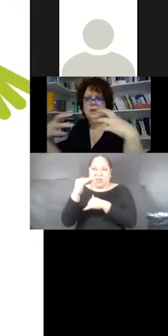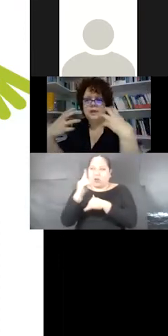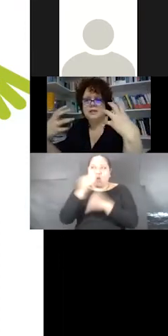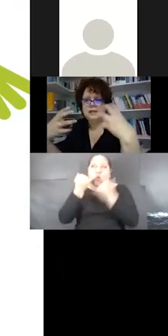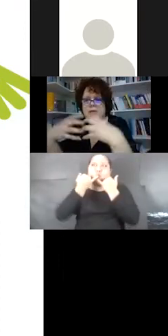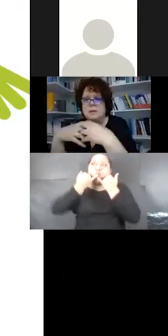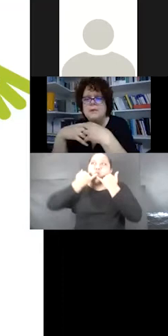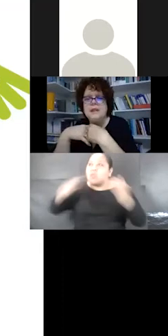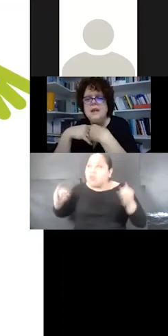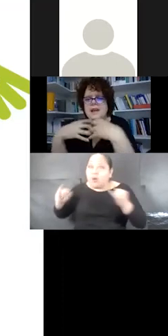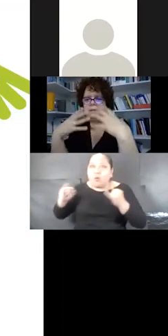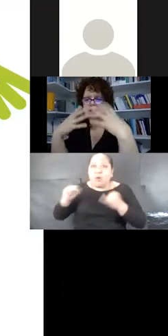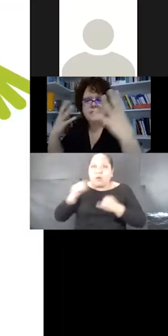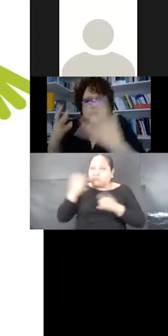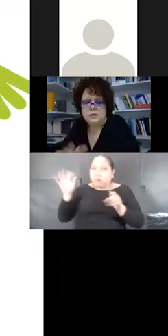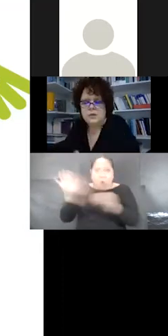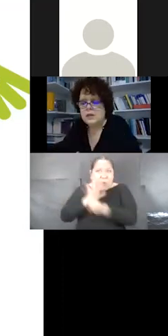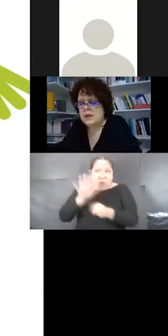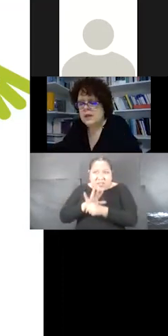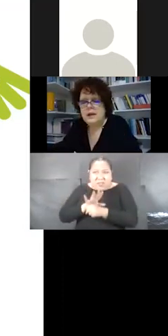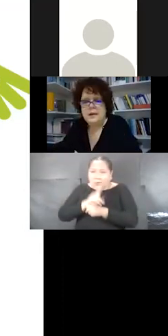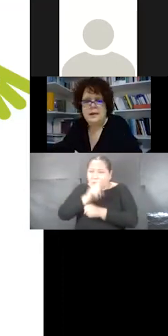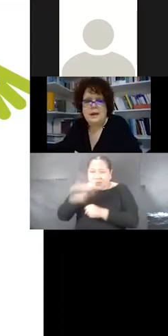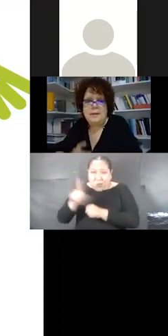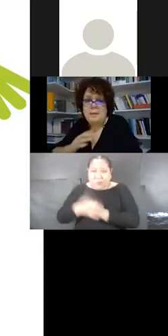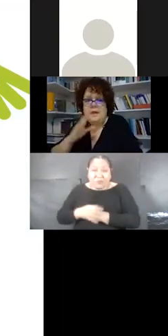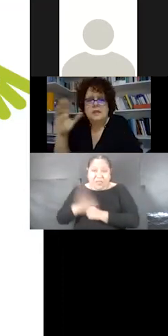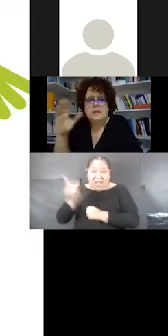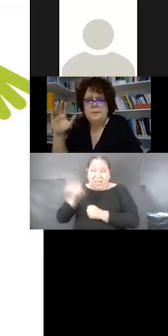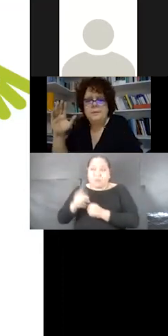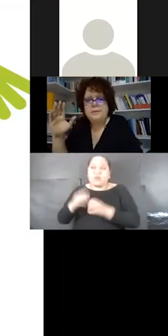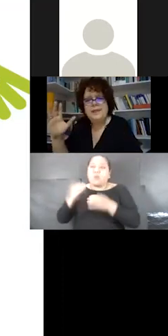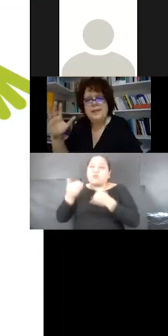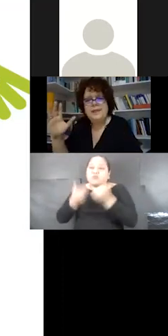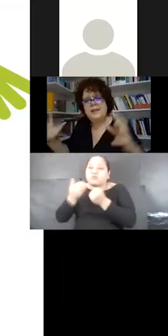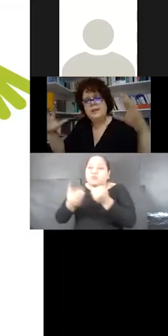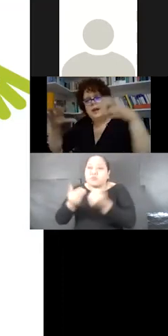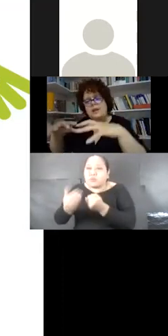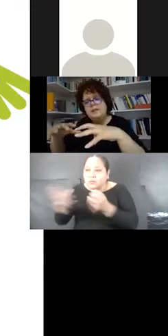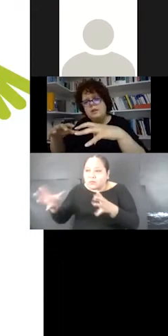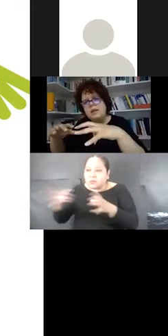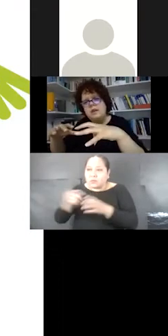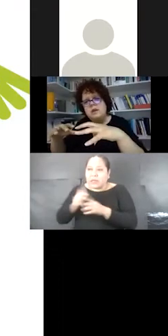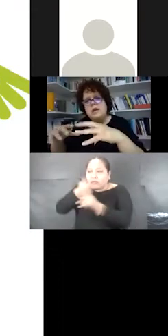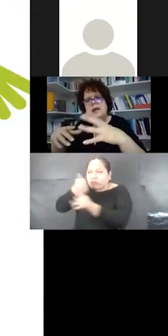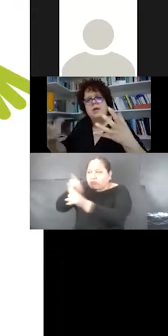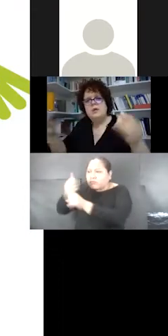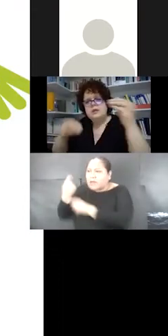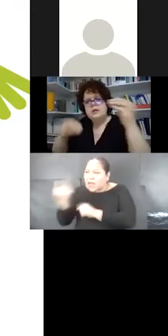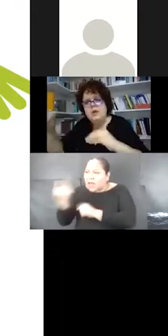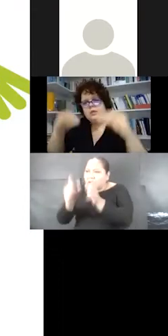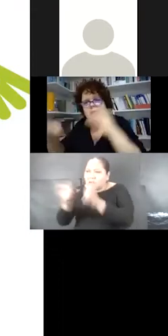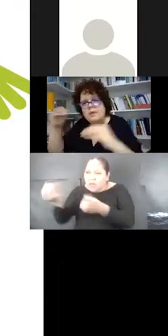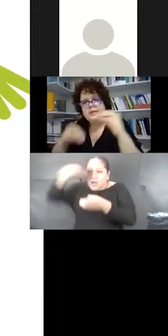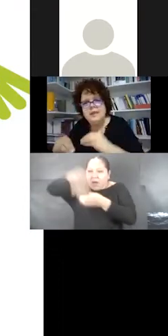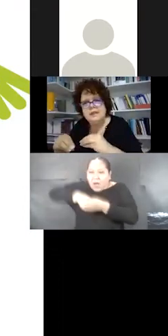con la riqueza que nos permite expresarnos a plenitud, ¿no? Entonces llegaron a este colegio, cada uno